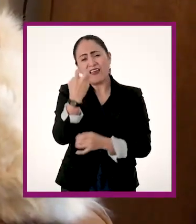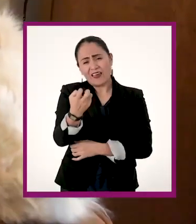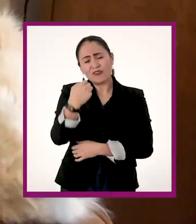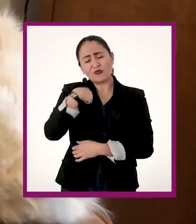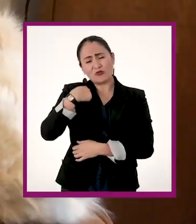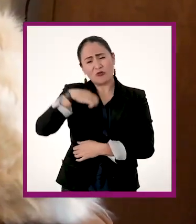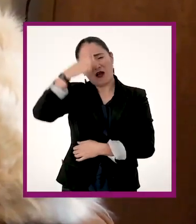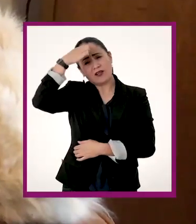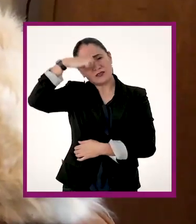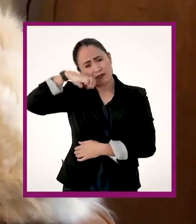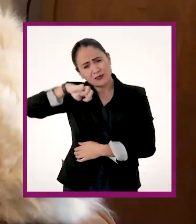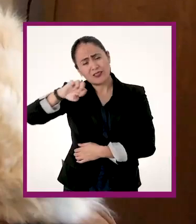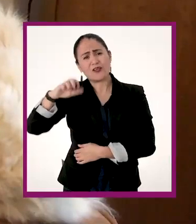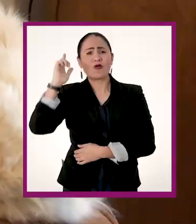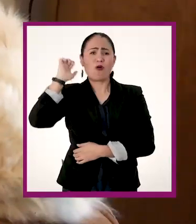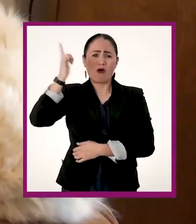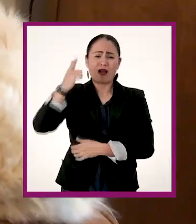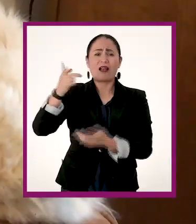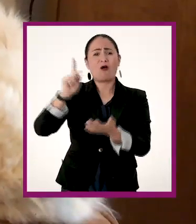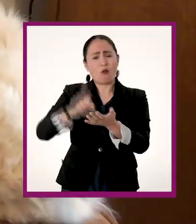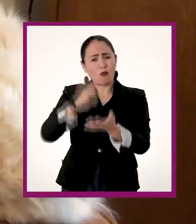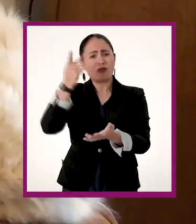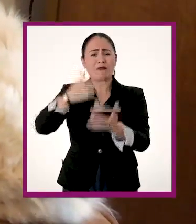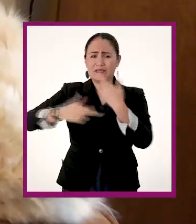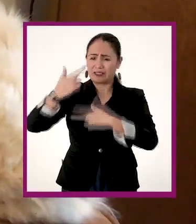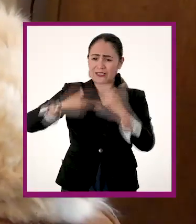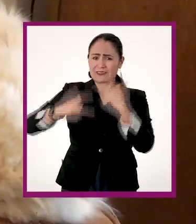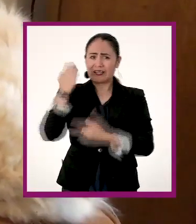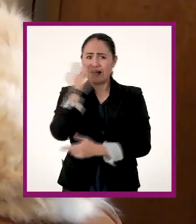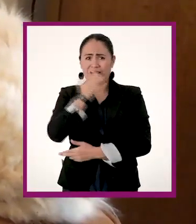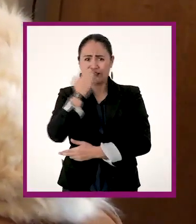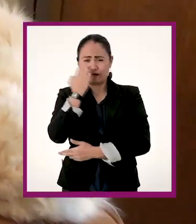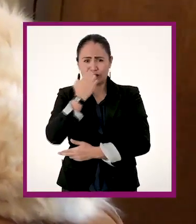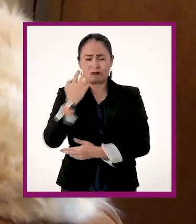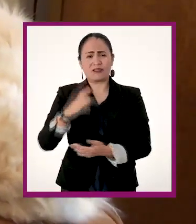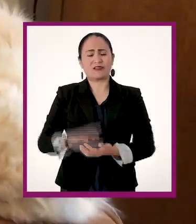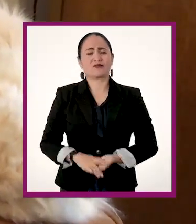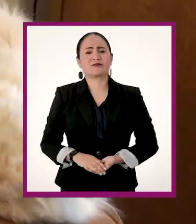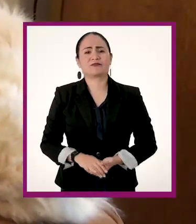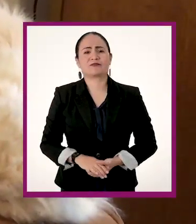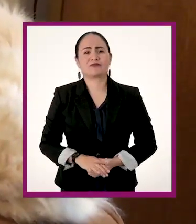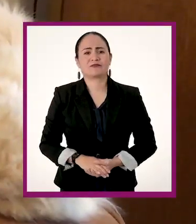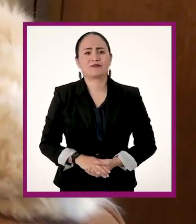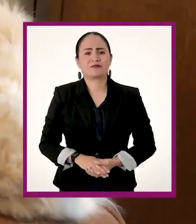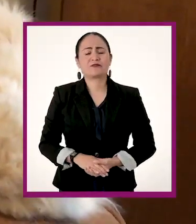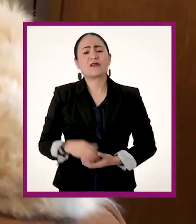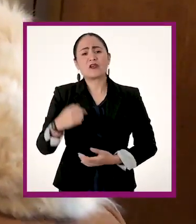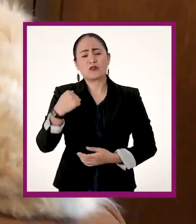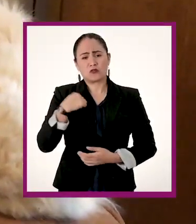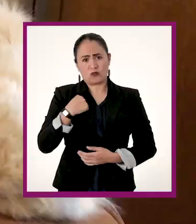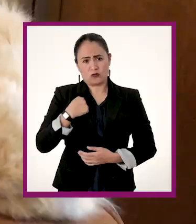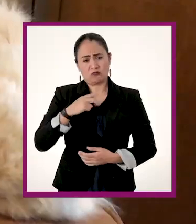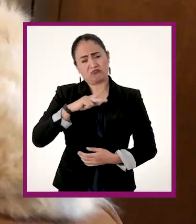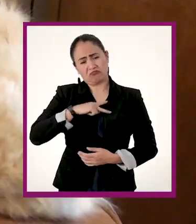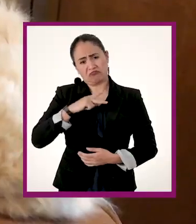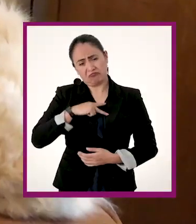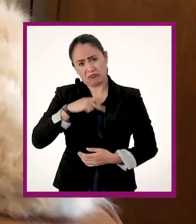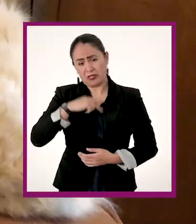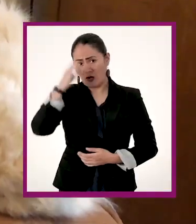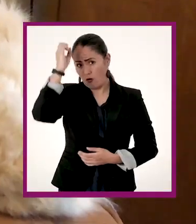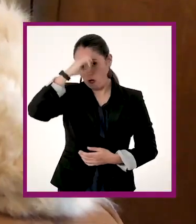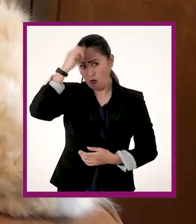lo extraño mucho, ojalá que pronto podamos regresar. Yo